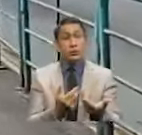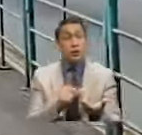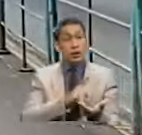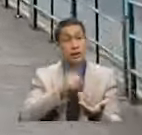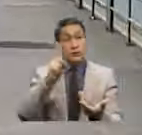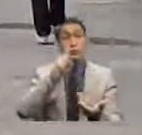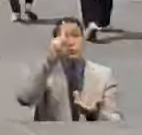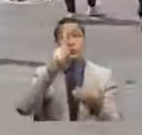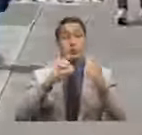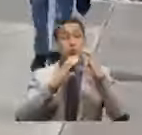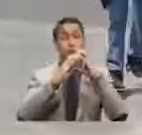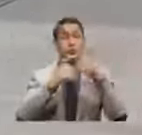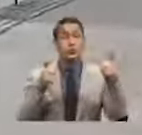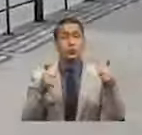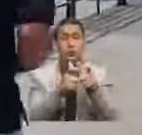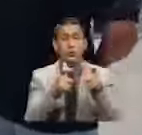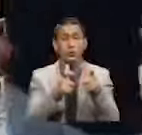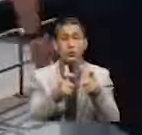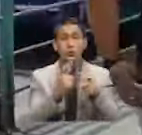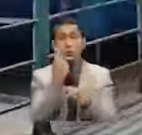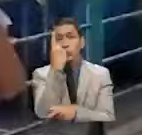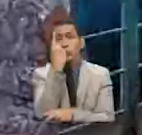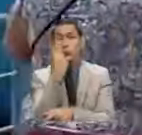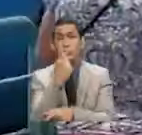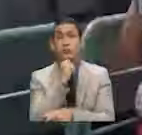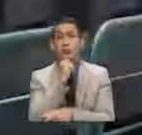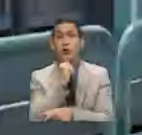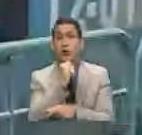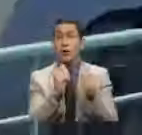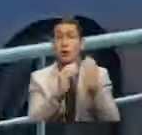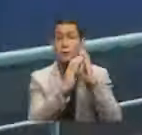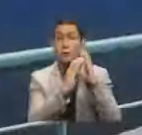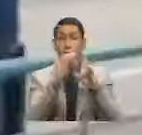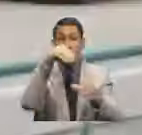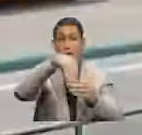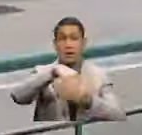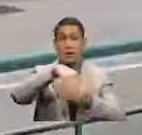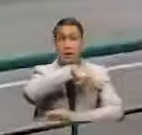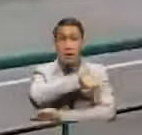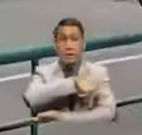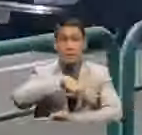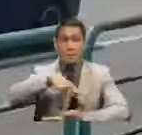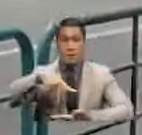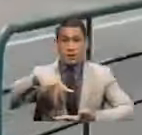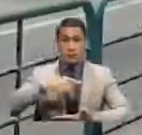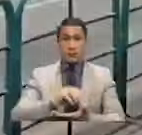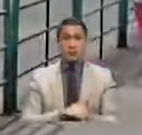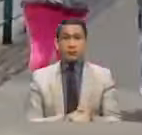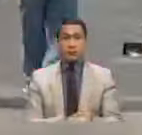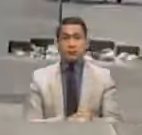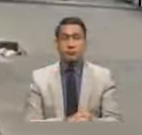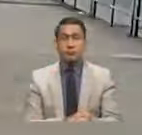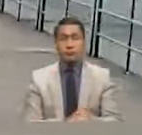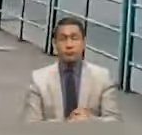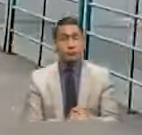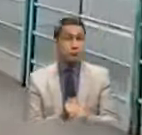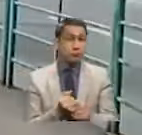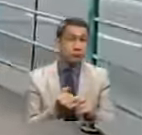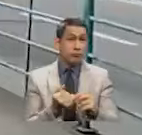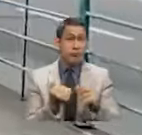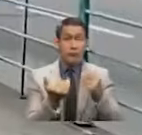determinado momento y vuelve a salir, pero el lugar está totalmente vacío, mientras que la mayoría de las personas pues tienen que